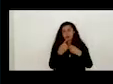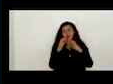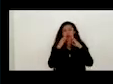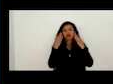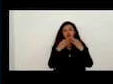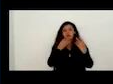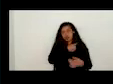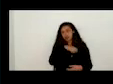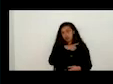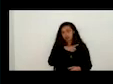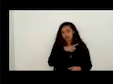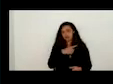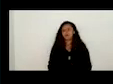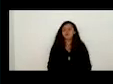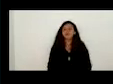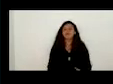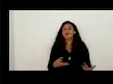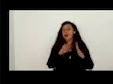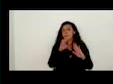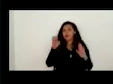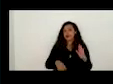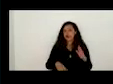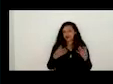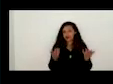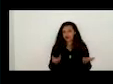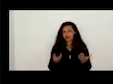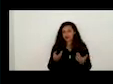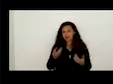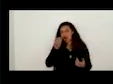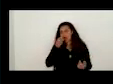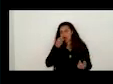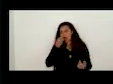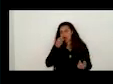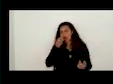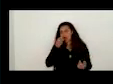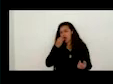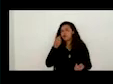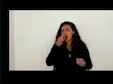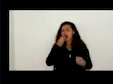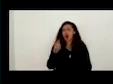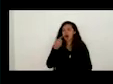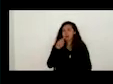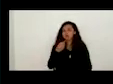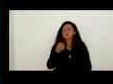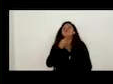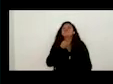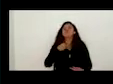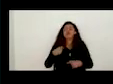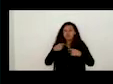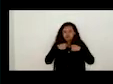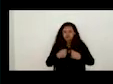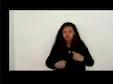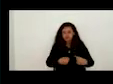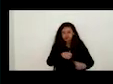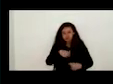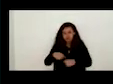Por ejemplo, estos entran por la boca y llevan un proceso de digestión que lo que va a hacer